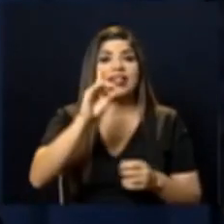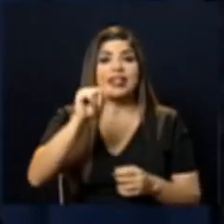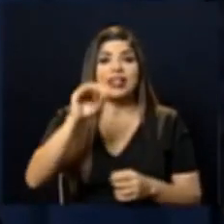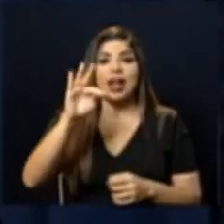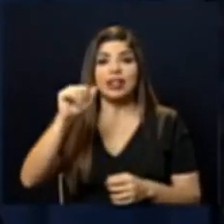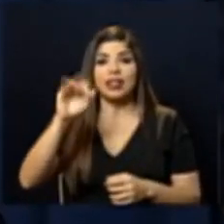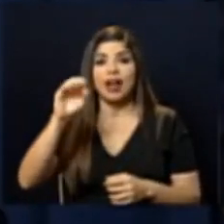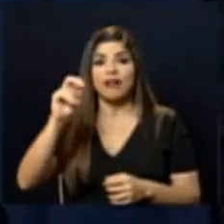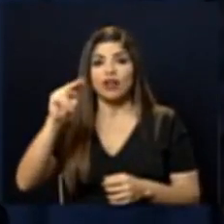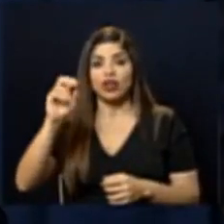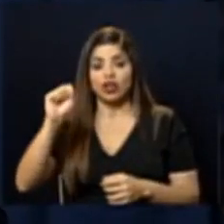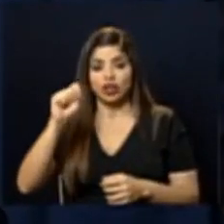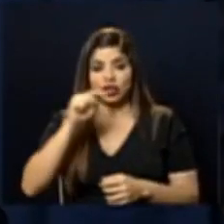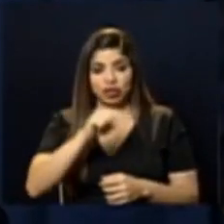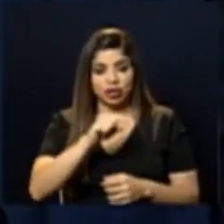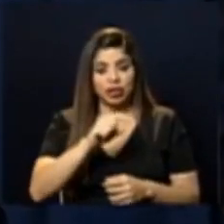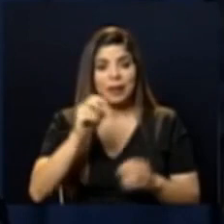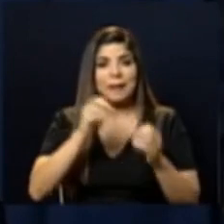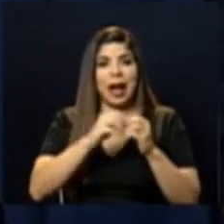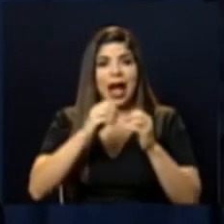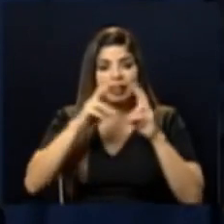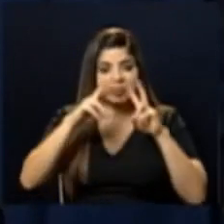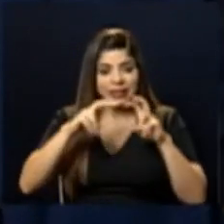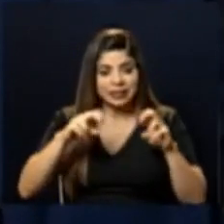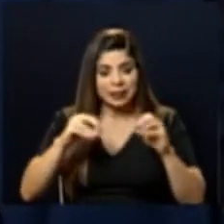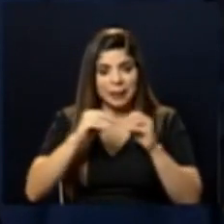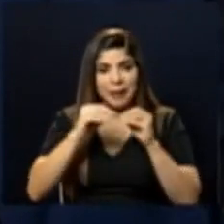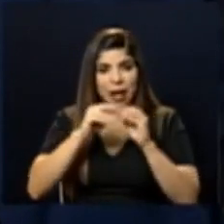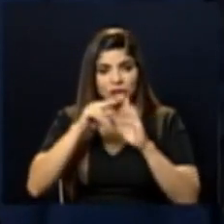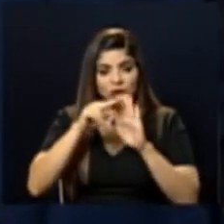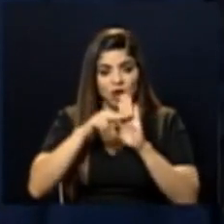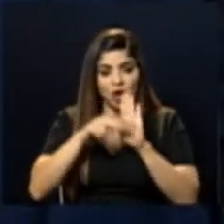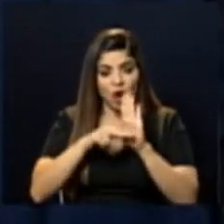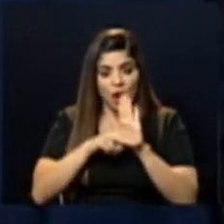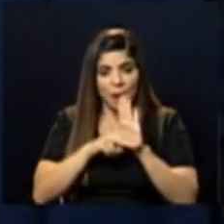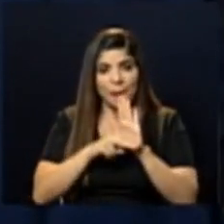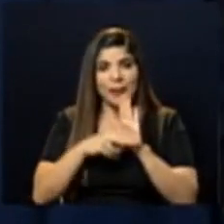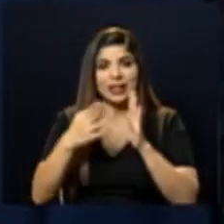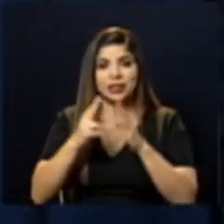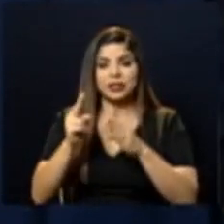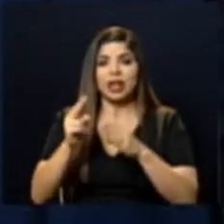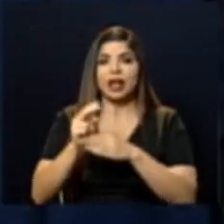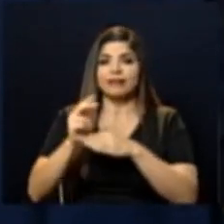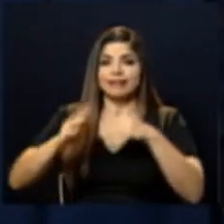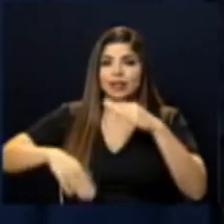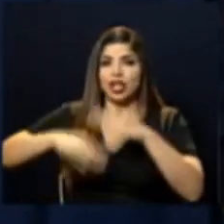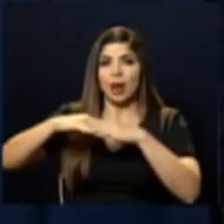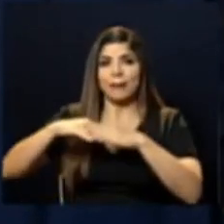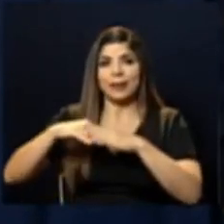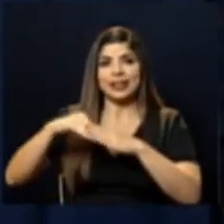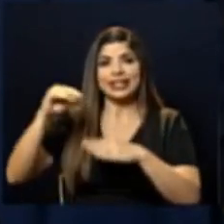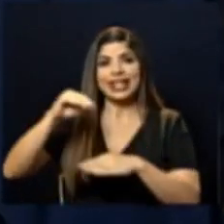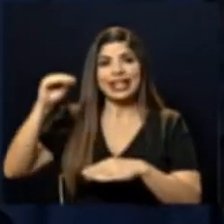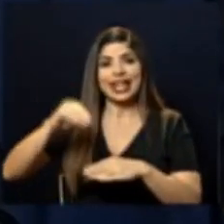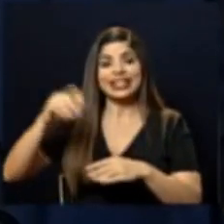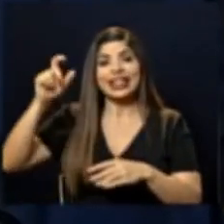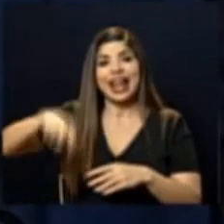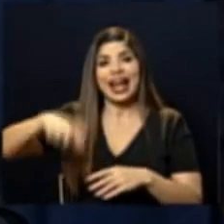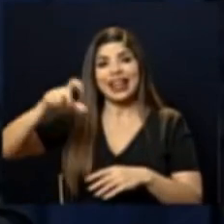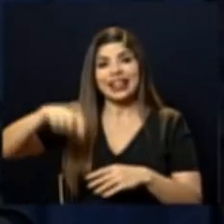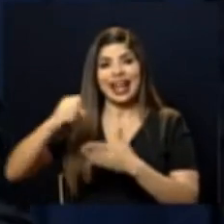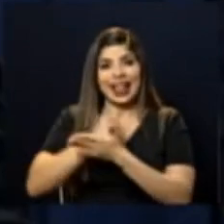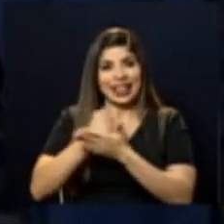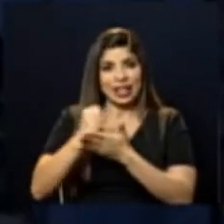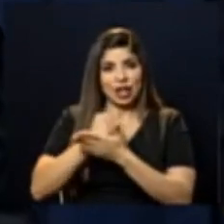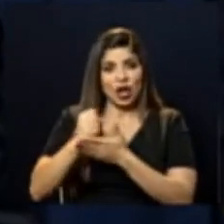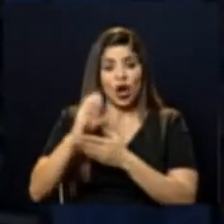datáfonos, revisar y normar los topes en las tasas de interés de las tarjetas de crédito y